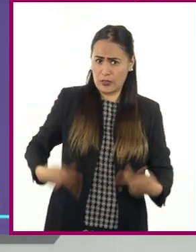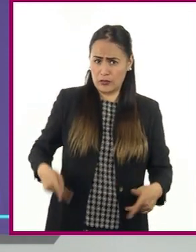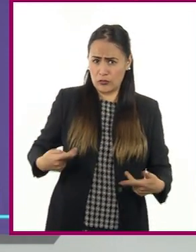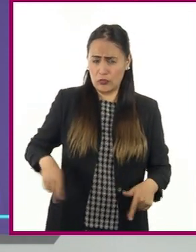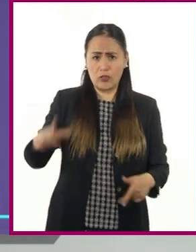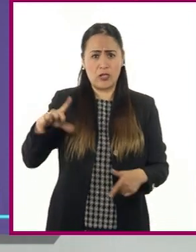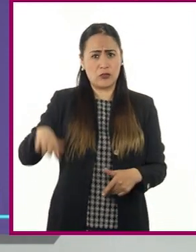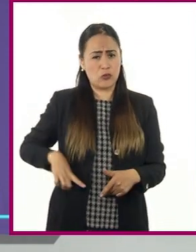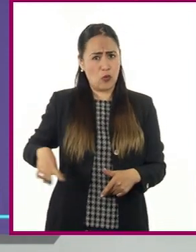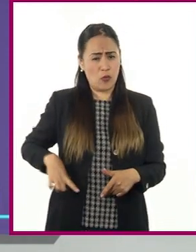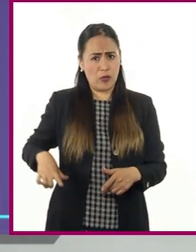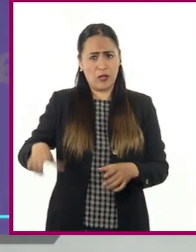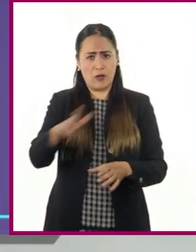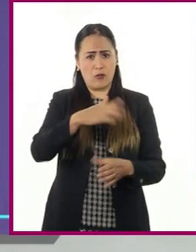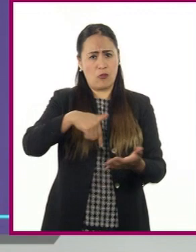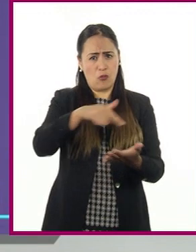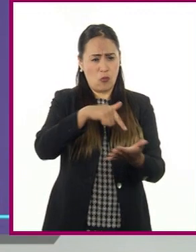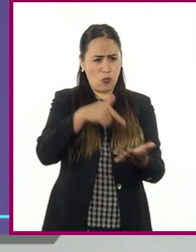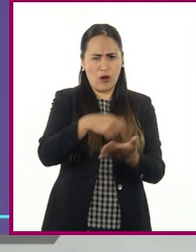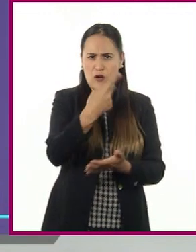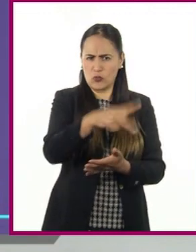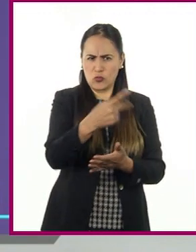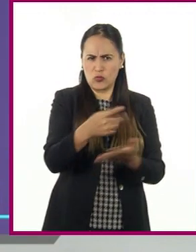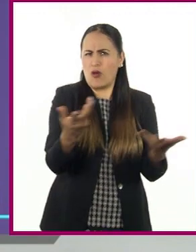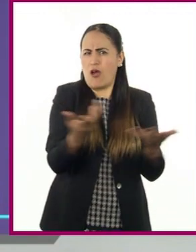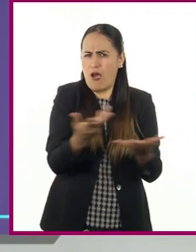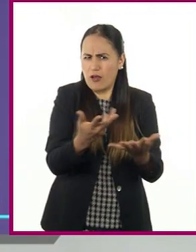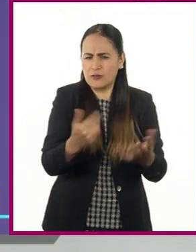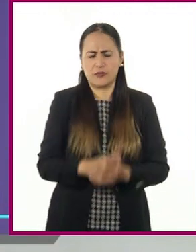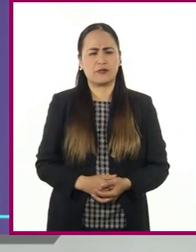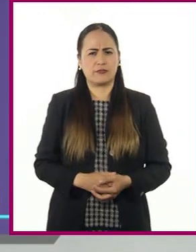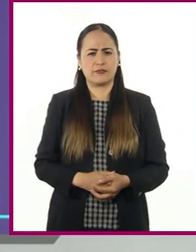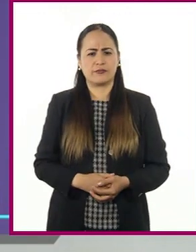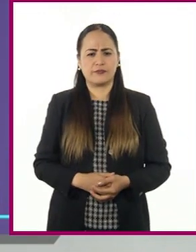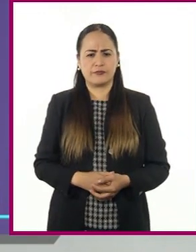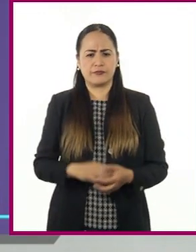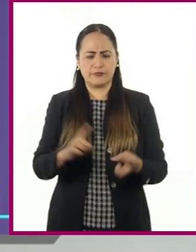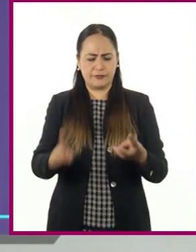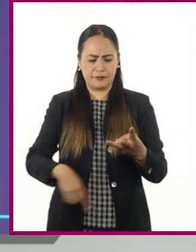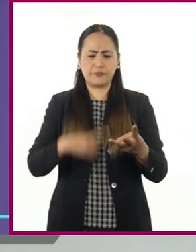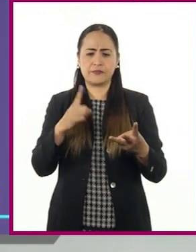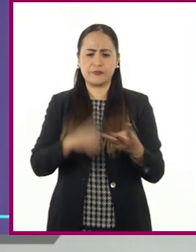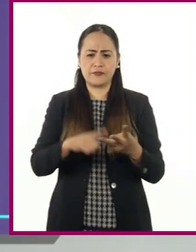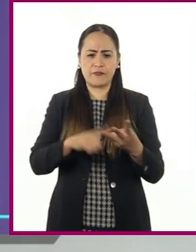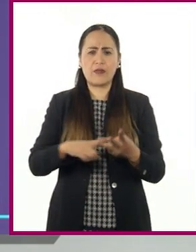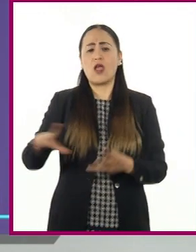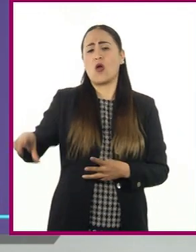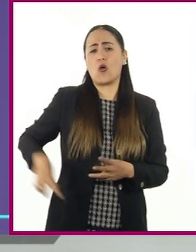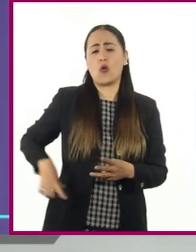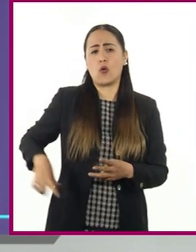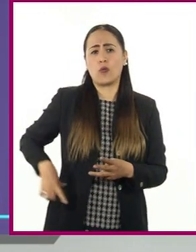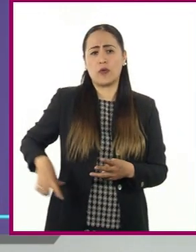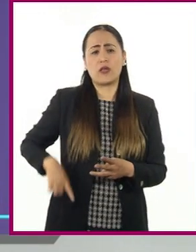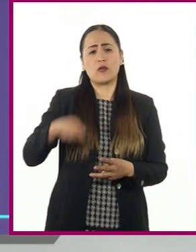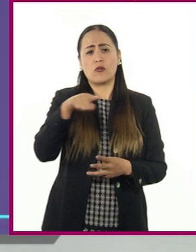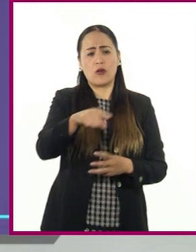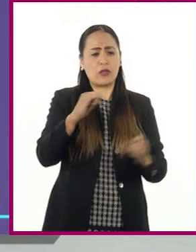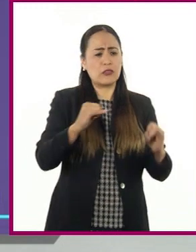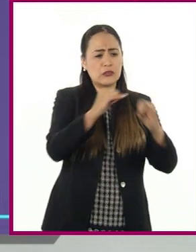públicos en tu localidad? Y por último, ¿cuáles son las dependencias de gobierno en las que